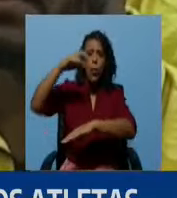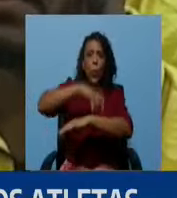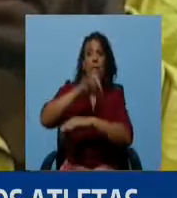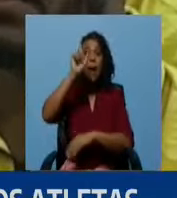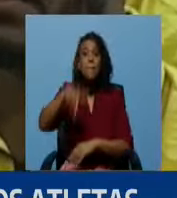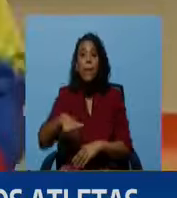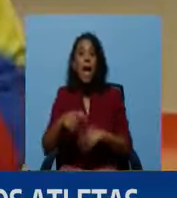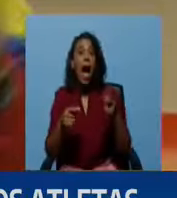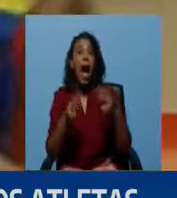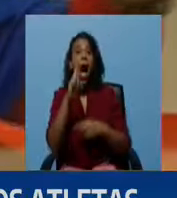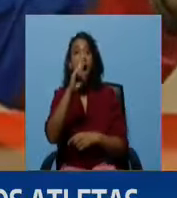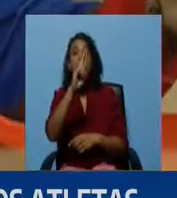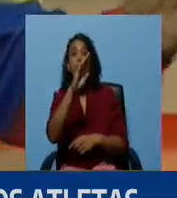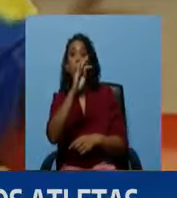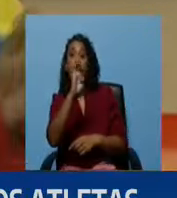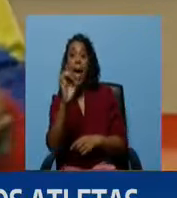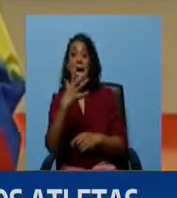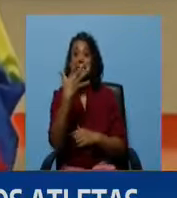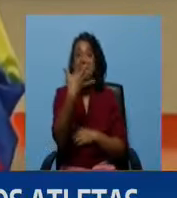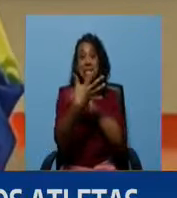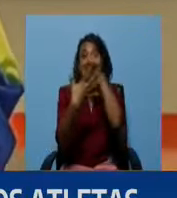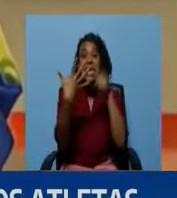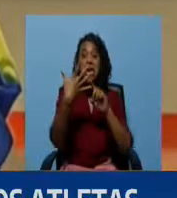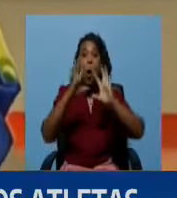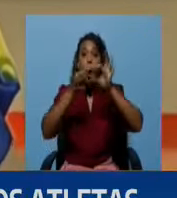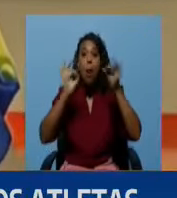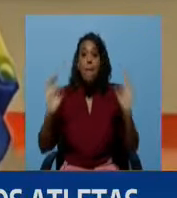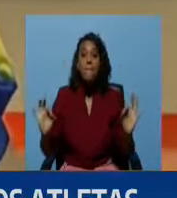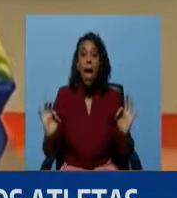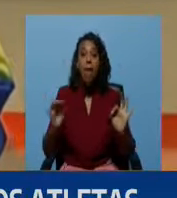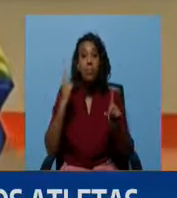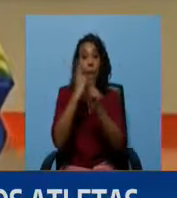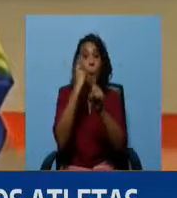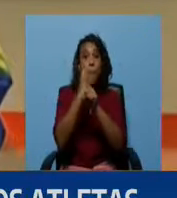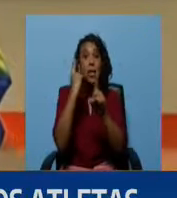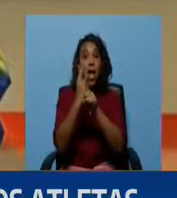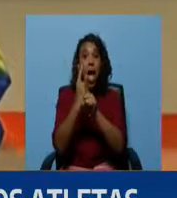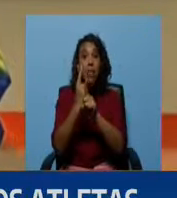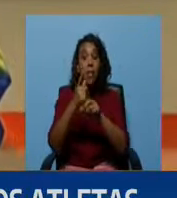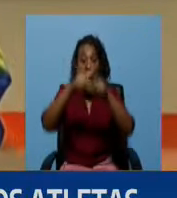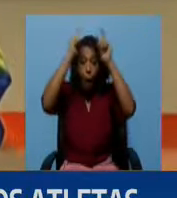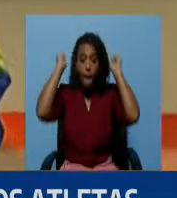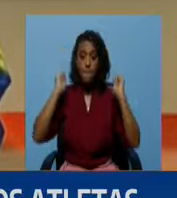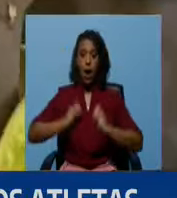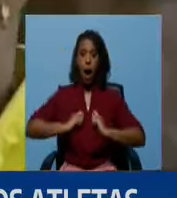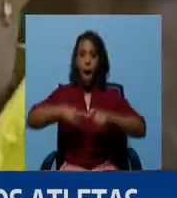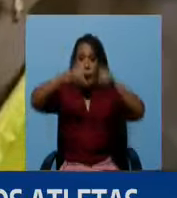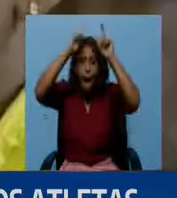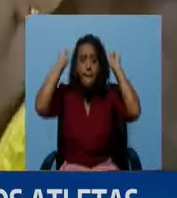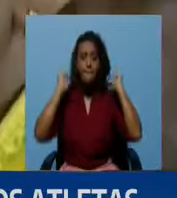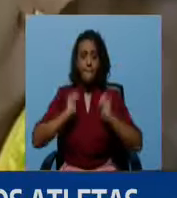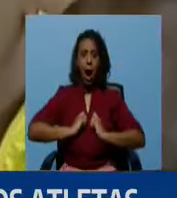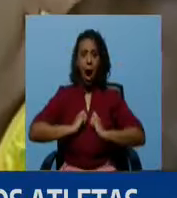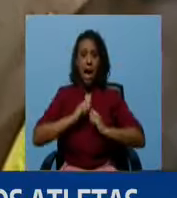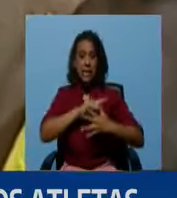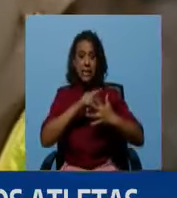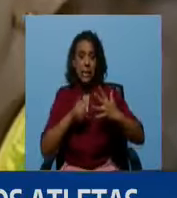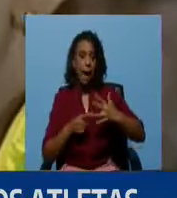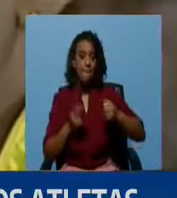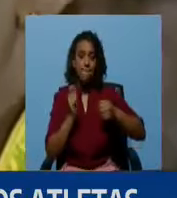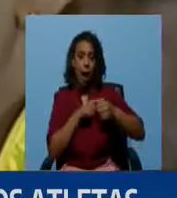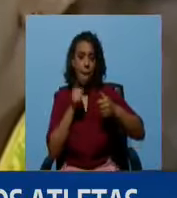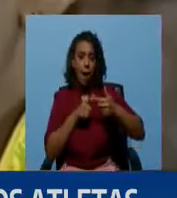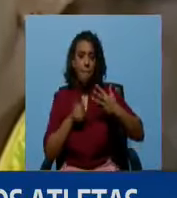y que ya lleva 5 Olimpiadas. Está como Messi, que lleva casi 5